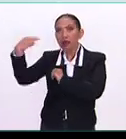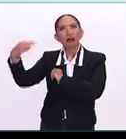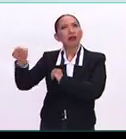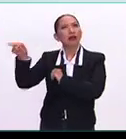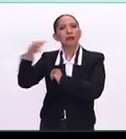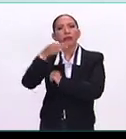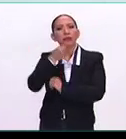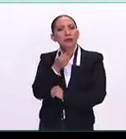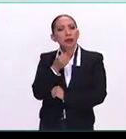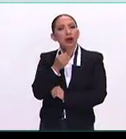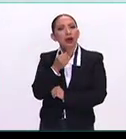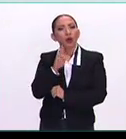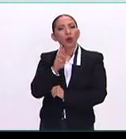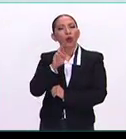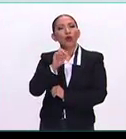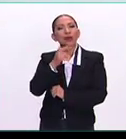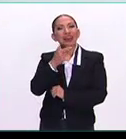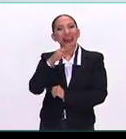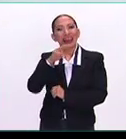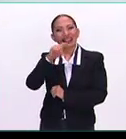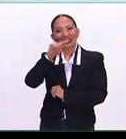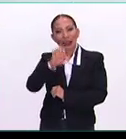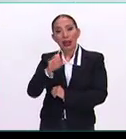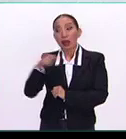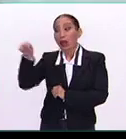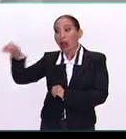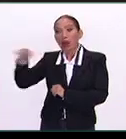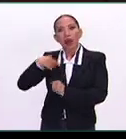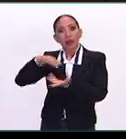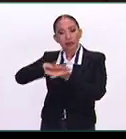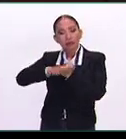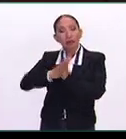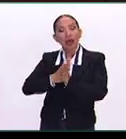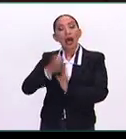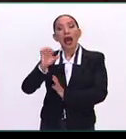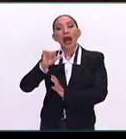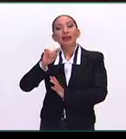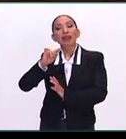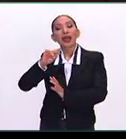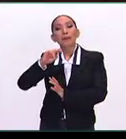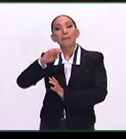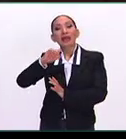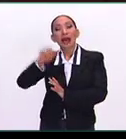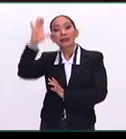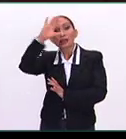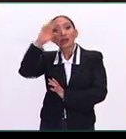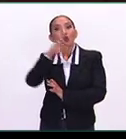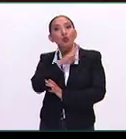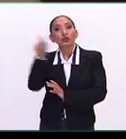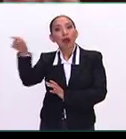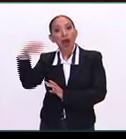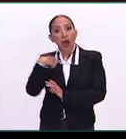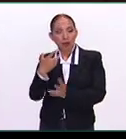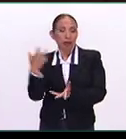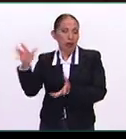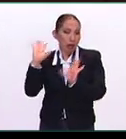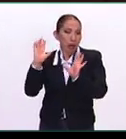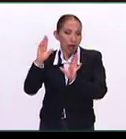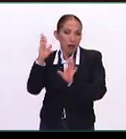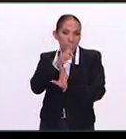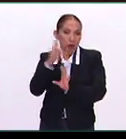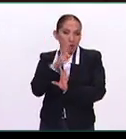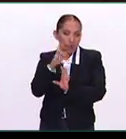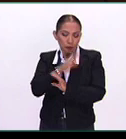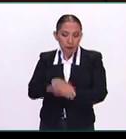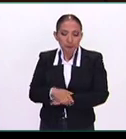llamaba Burguete, y lo publicó la Academia de Ciencias en Rusia, bueno, en la Unión